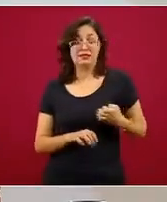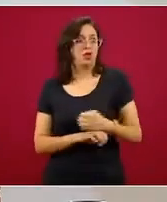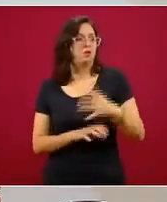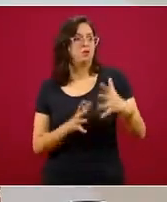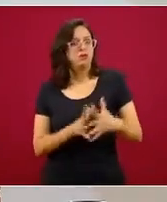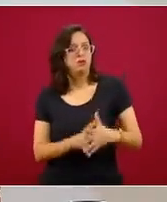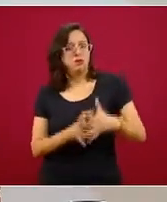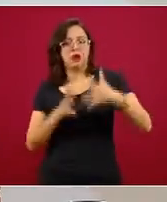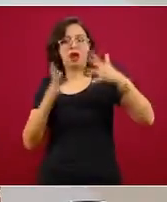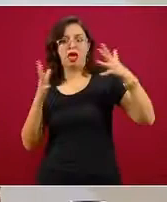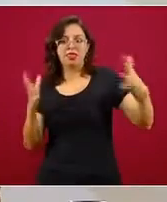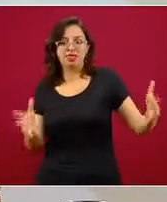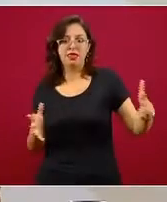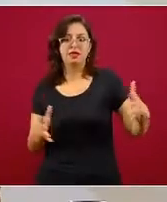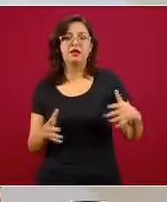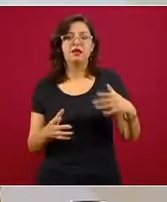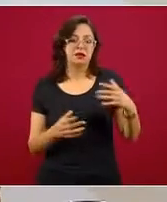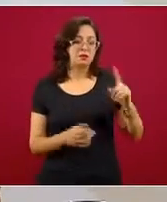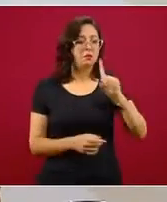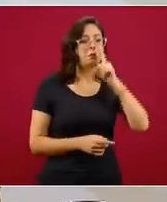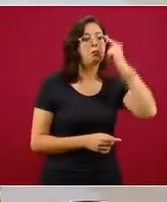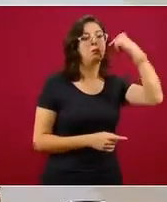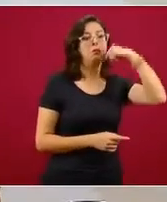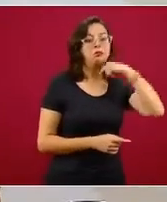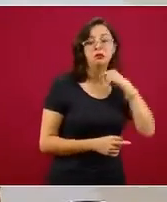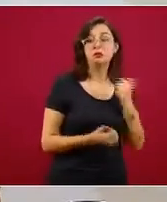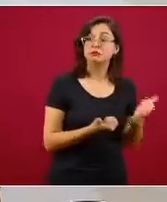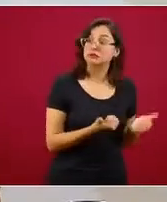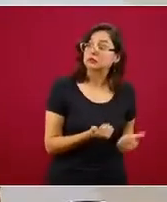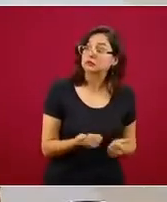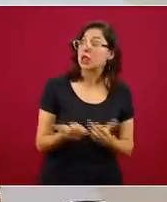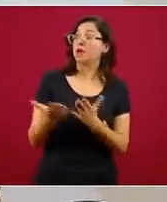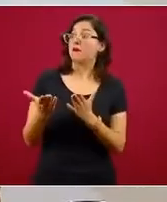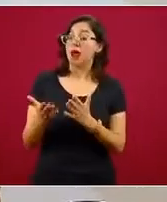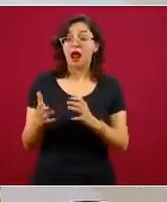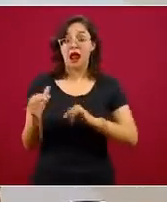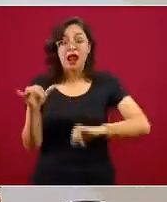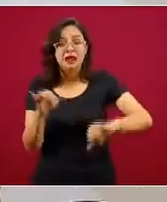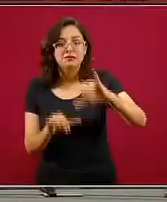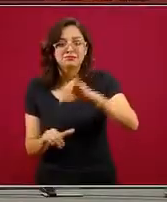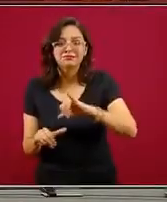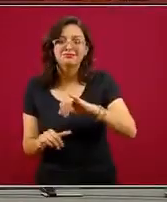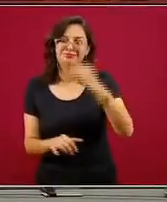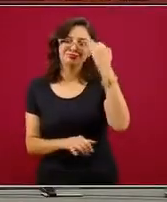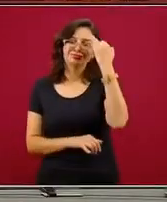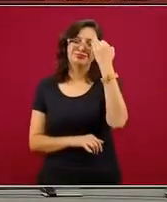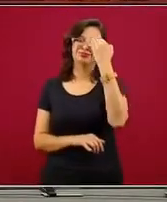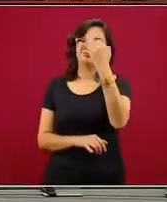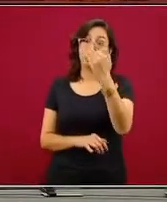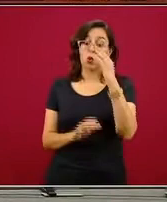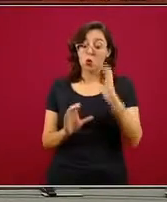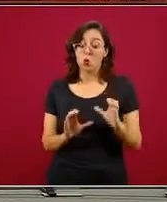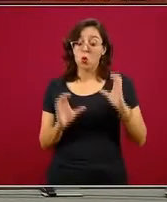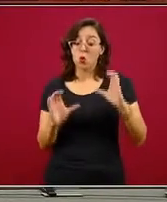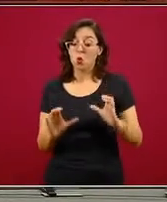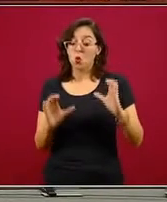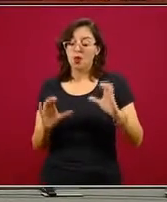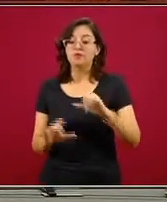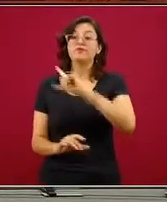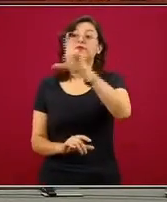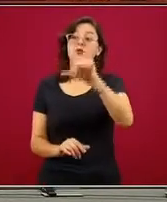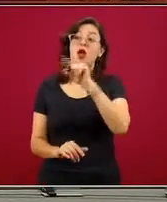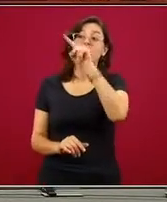tiempo y un cuidado precisamente de las condiciones de manejo de las muestras. Luego viene el tiempo de